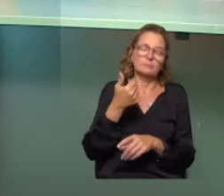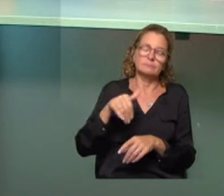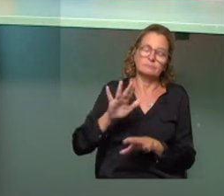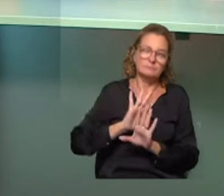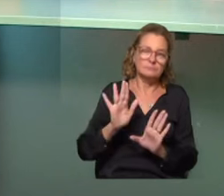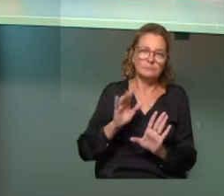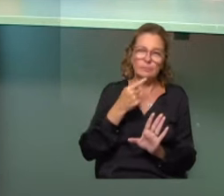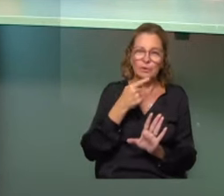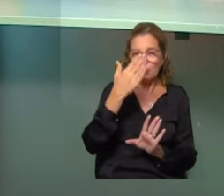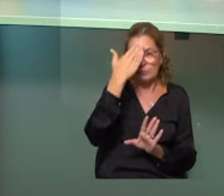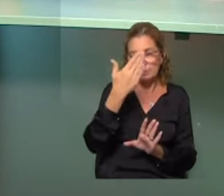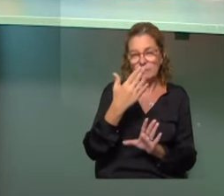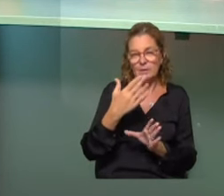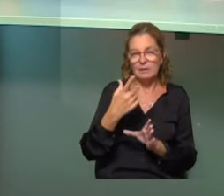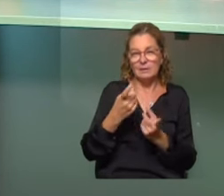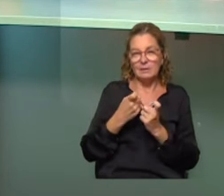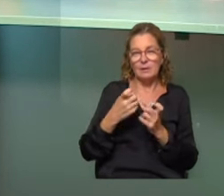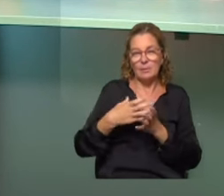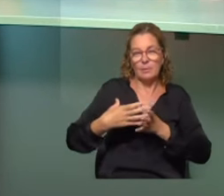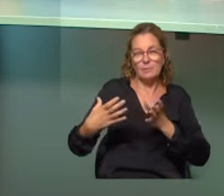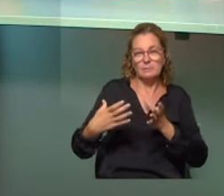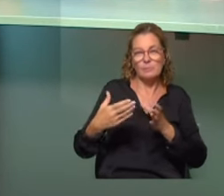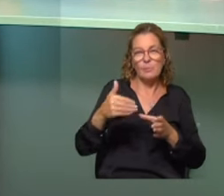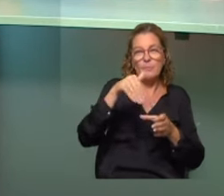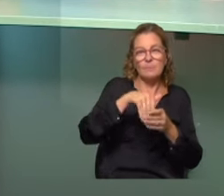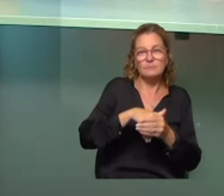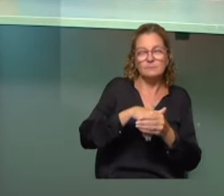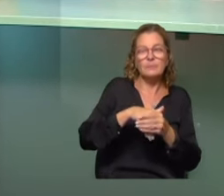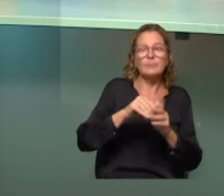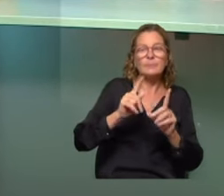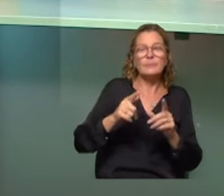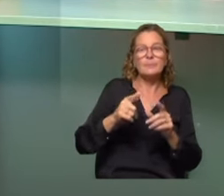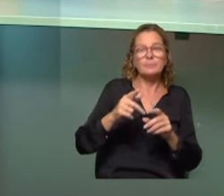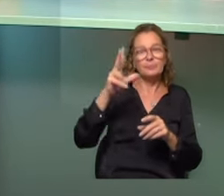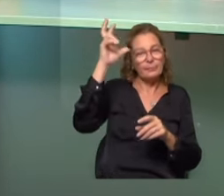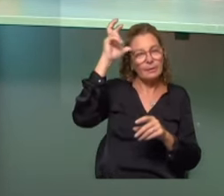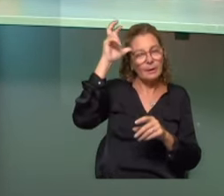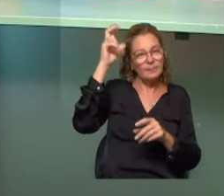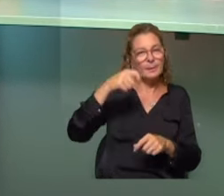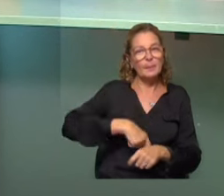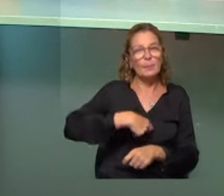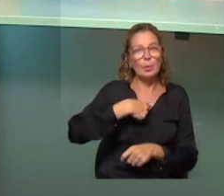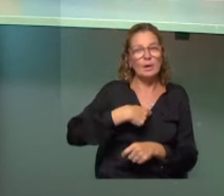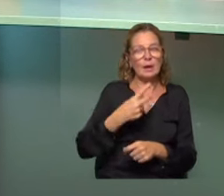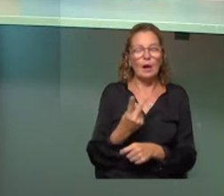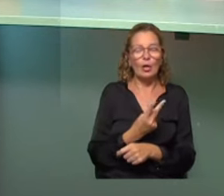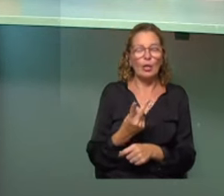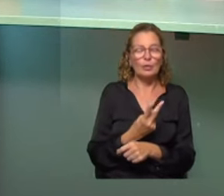que el Frente Amplio necesita crecer con voto prestado, como ocurrió cuando Tabaré Vázquez y José Mujica fueron